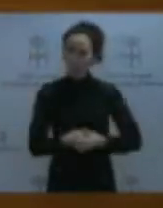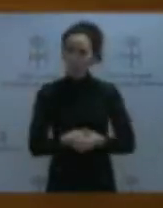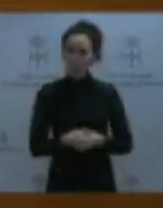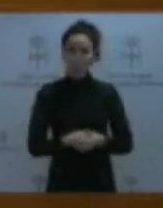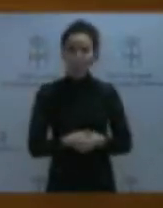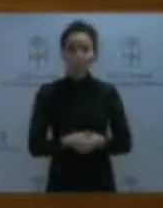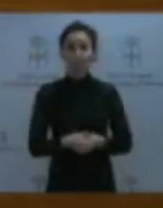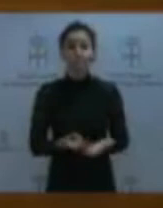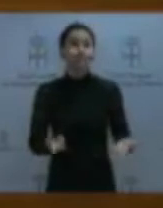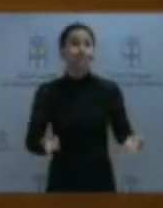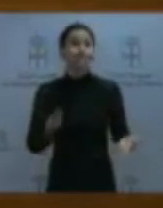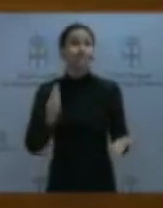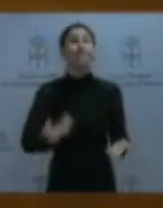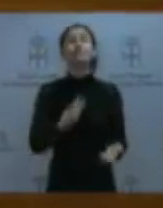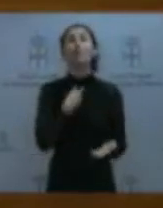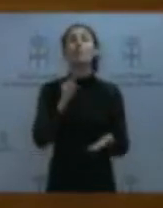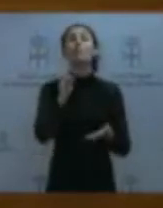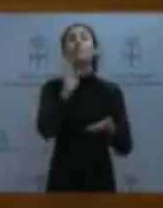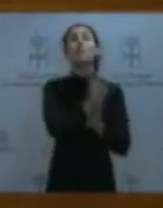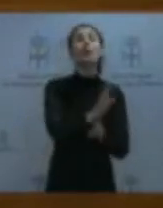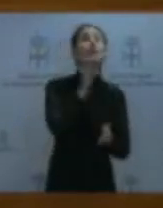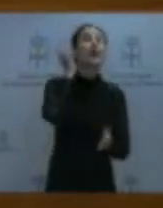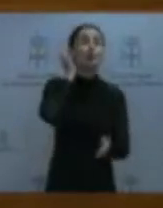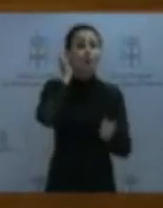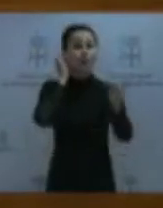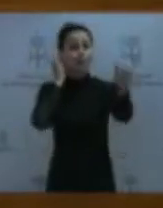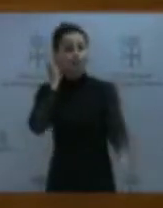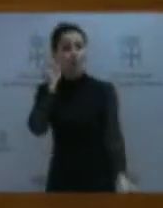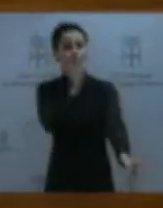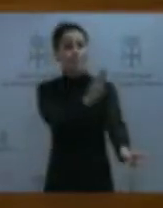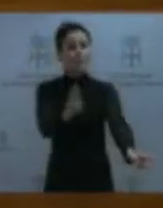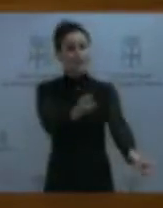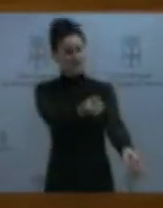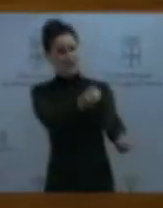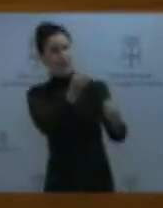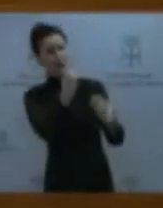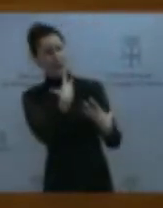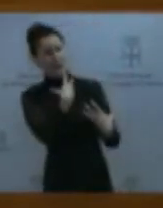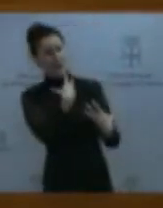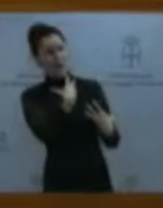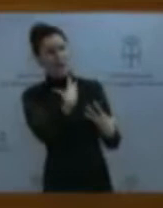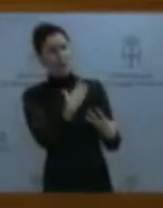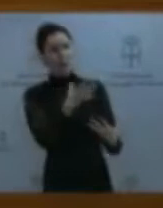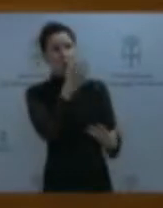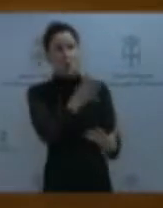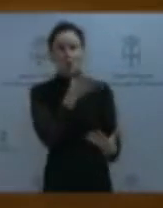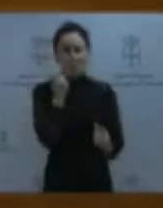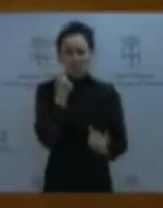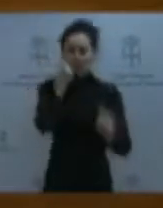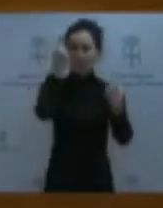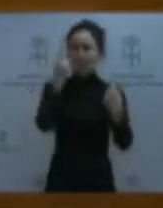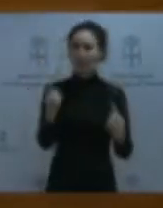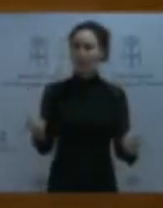la aportación de la portavoz del Partido Popular, es porque por primera vez se nota que hasta ahora lo que veían